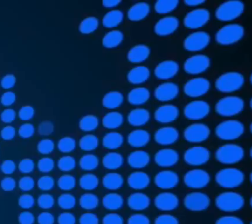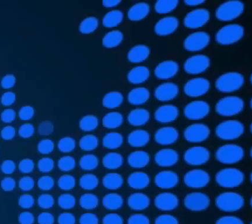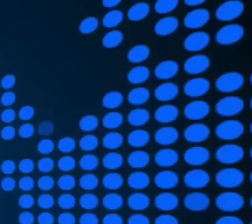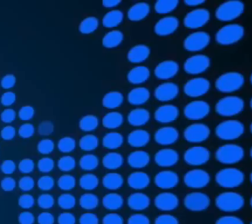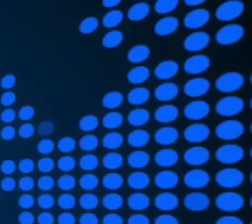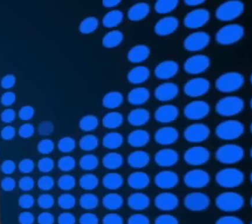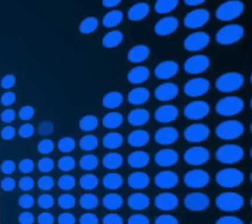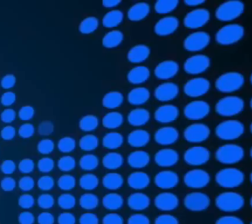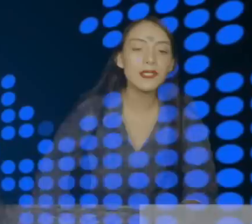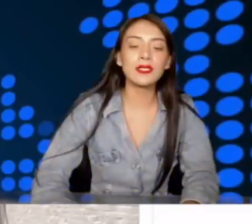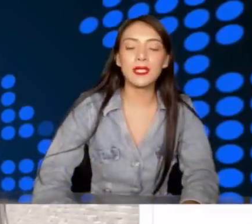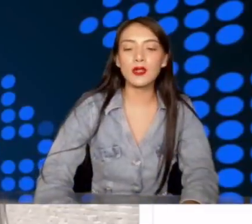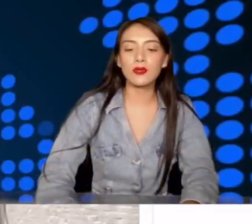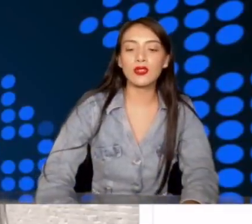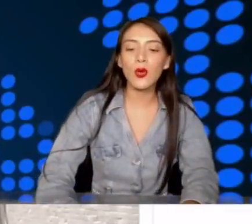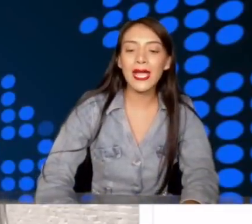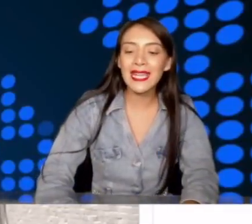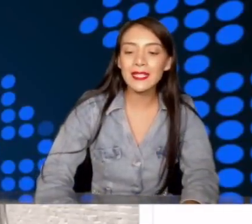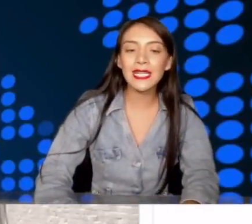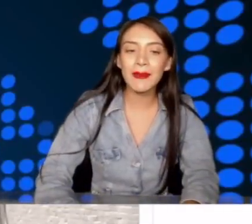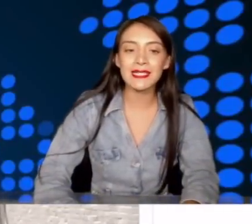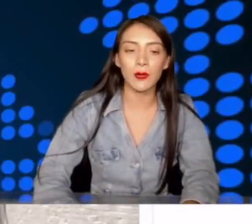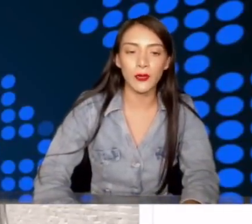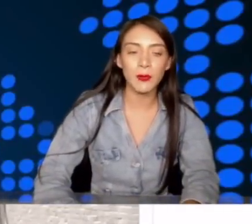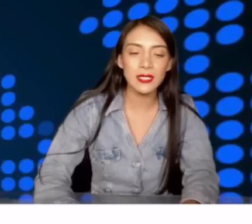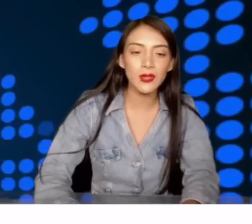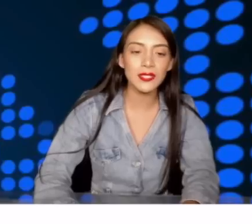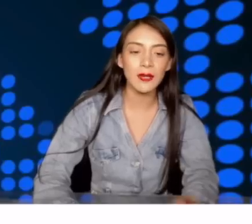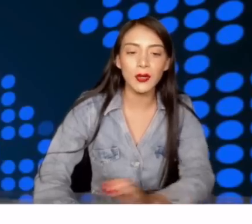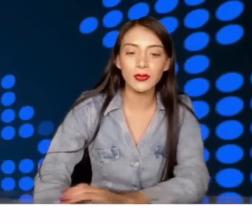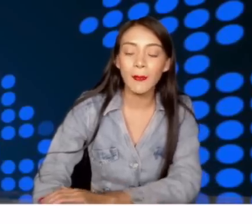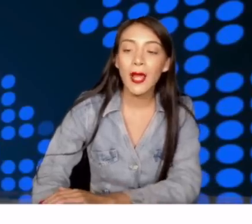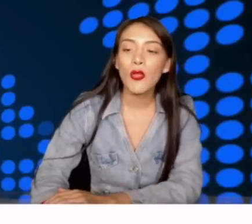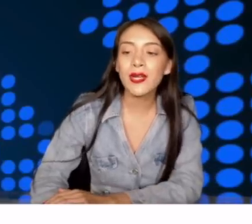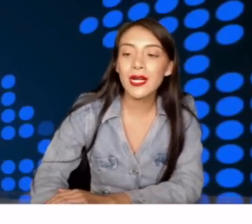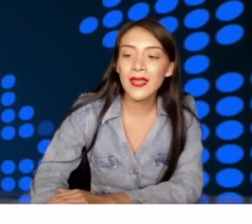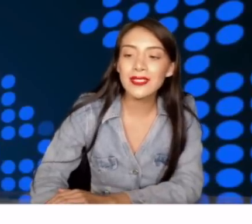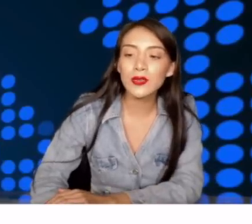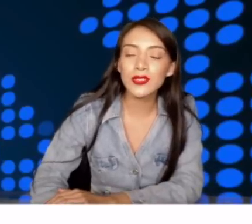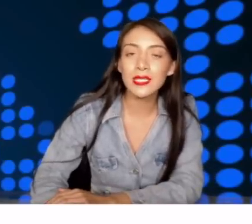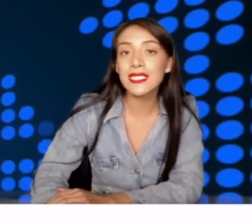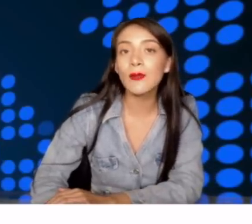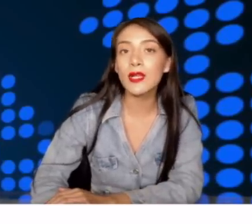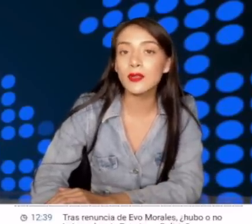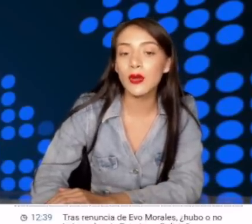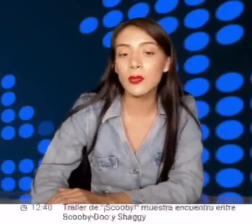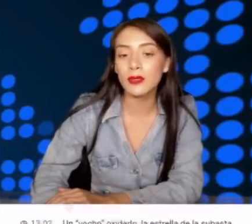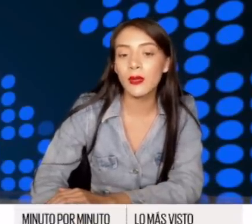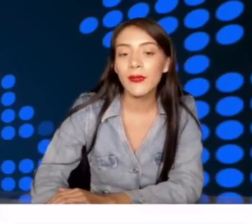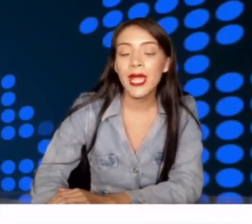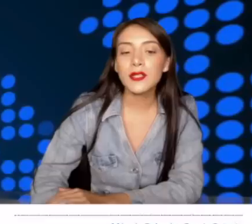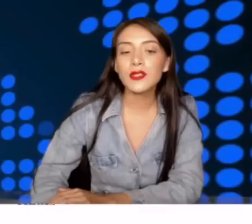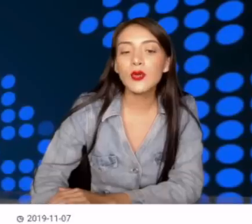Unidos. Ahora, ¿cuál es el paso de Estados Unidos? ¿Qué es lo que va a hacer? Bueno, te presento la siguiente nota, donde en realidad Estados Unidos sí está molesto con